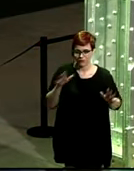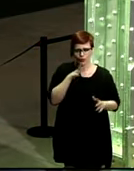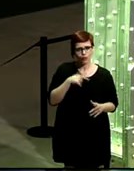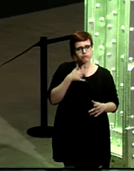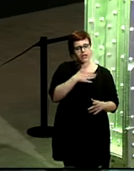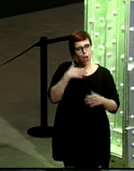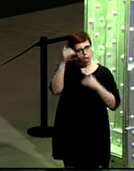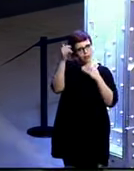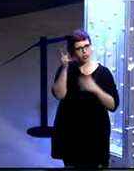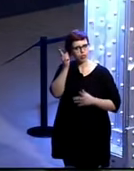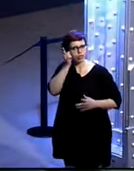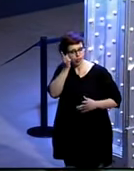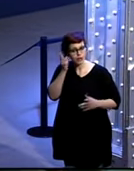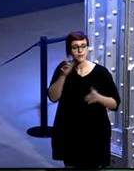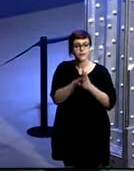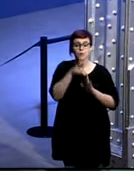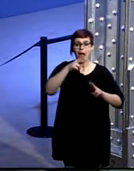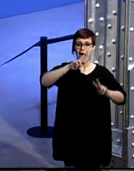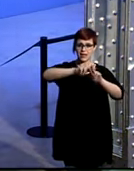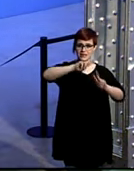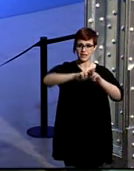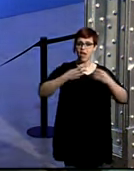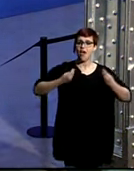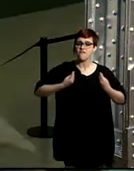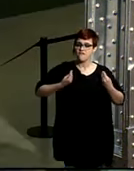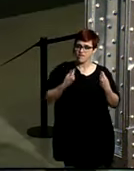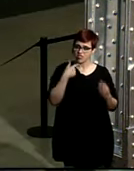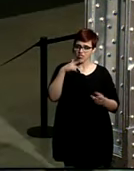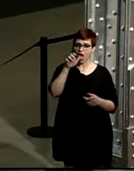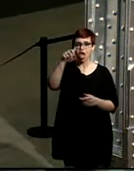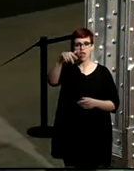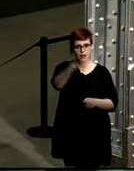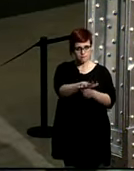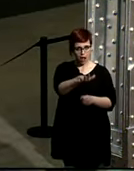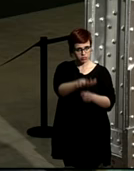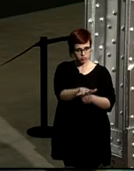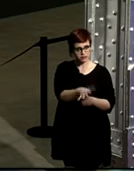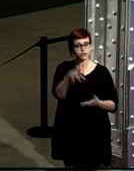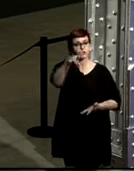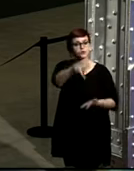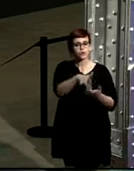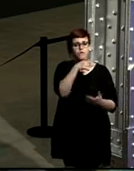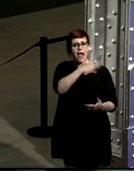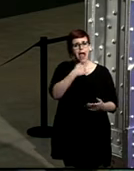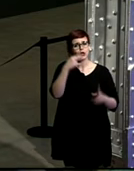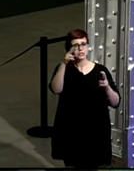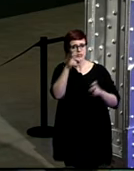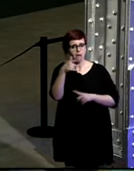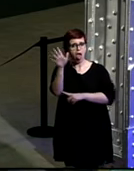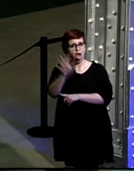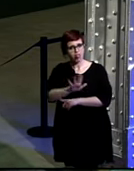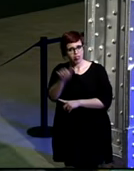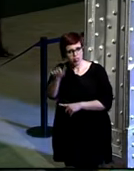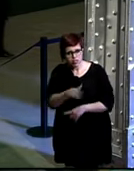de ellos. Etiqueta Vida en Martes, ahí se pueden recoger todas las dudas, todas las preguntas, todo lo que queráis comentar sobre cine, especialmente a